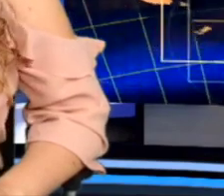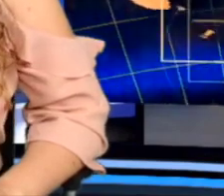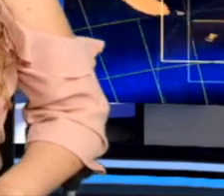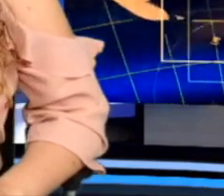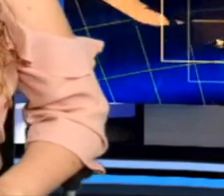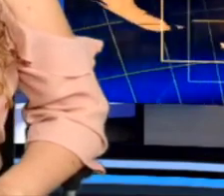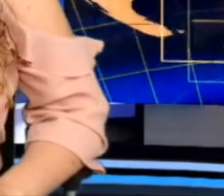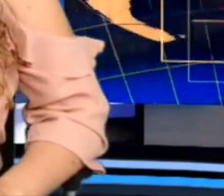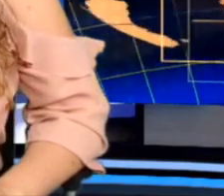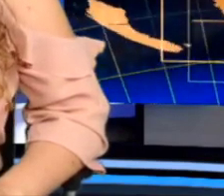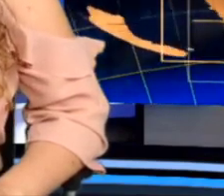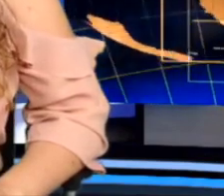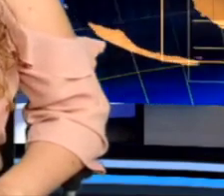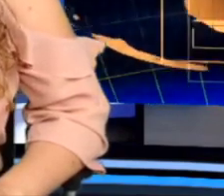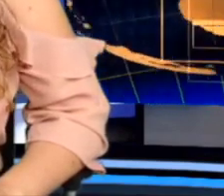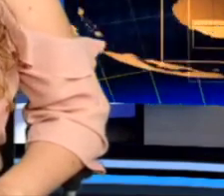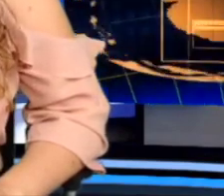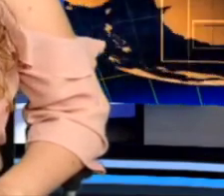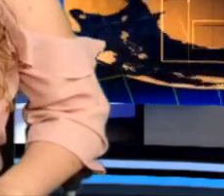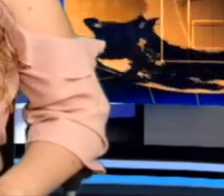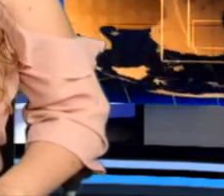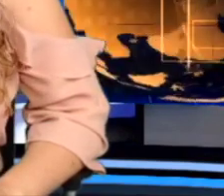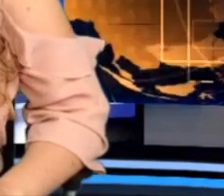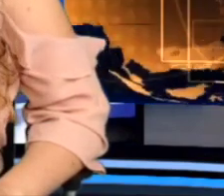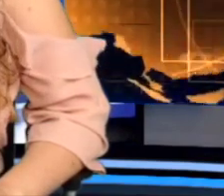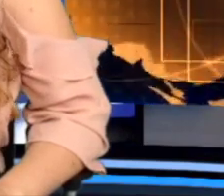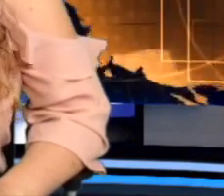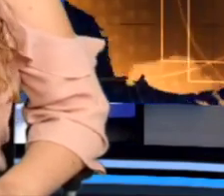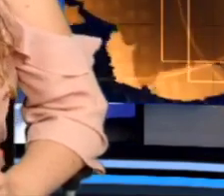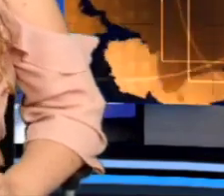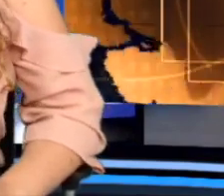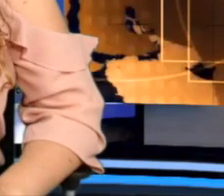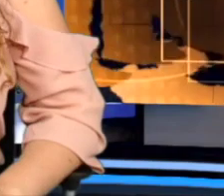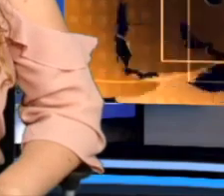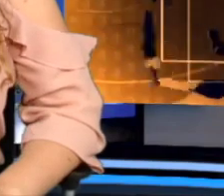respecto a las necesidades del estado de Chihuahua,